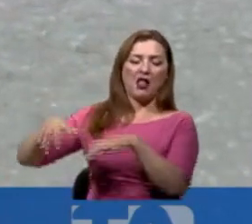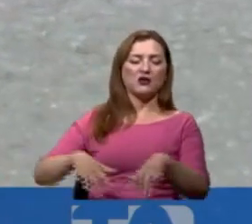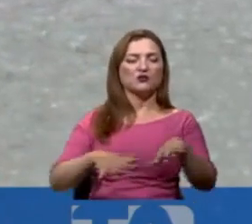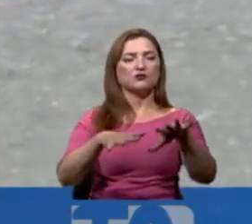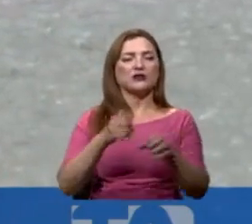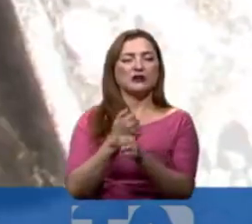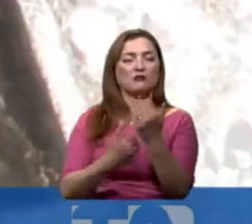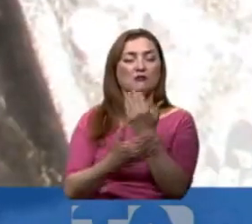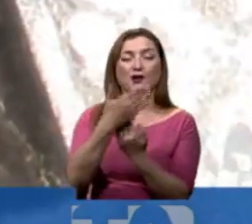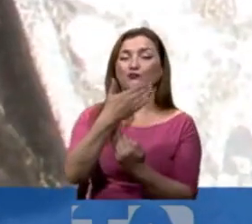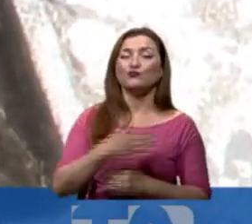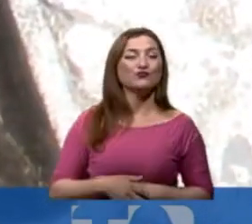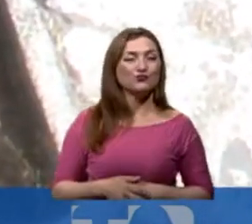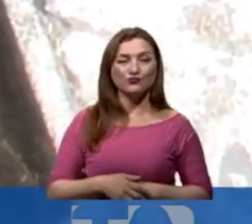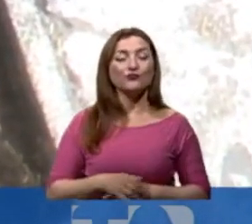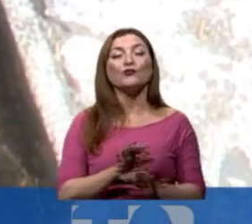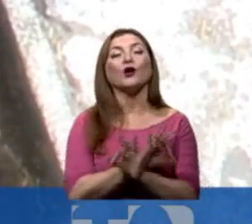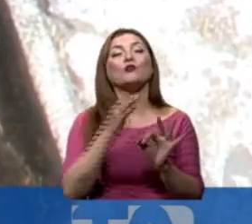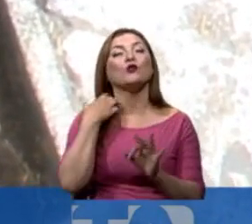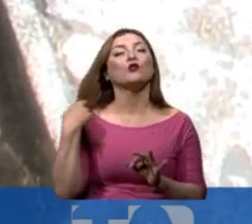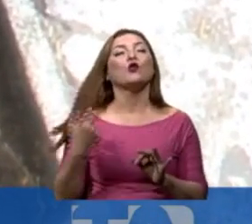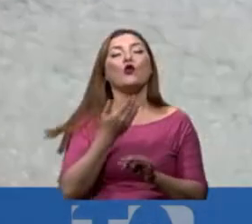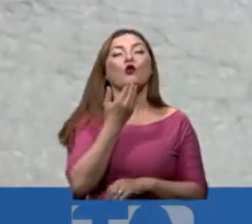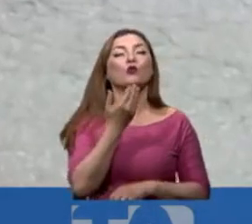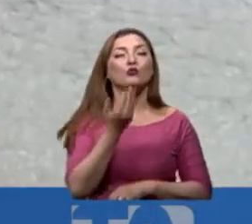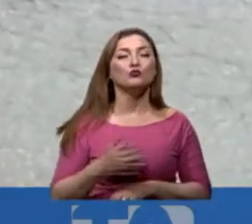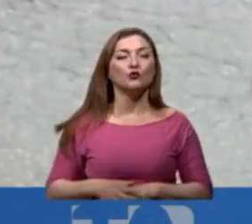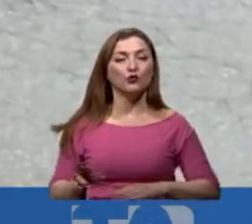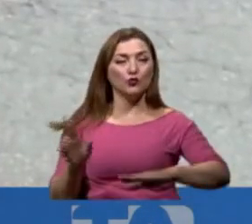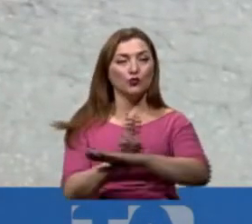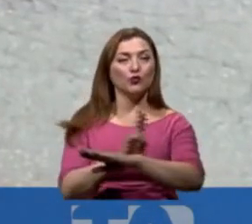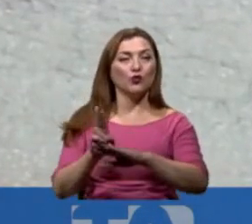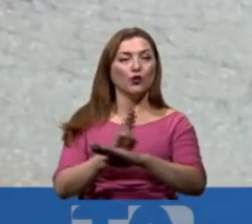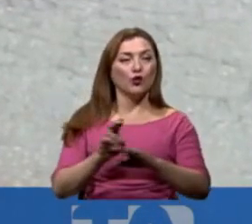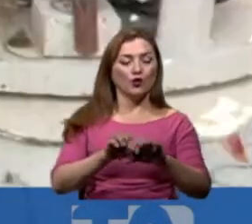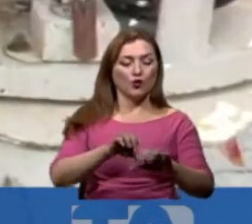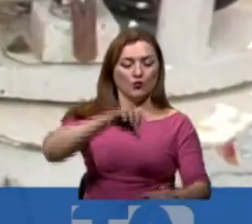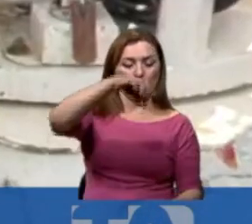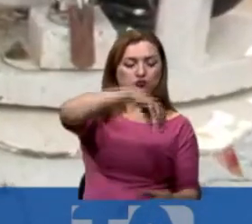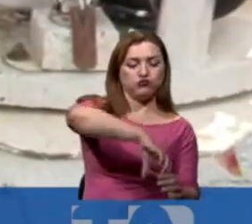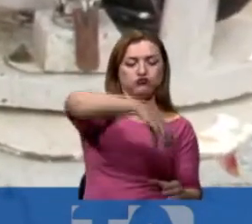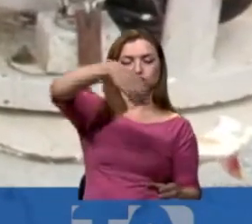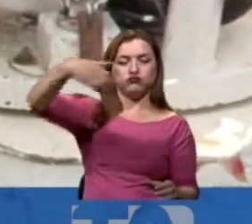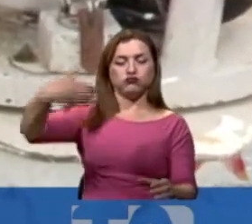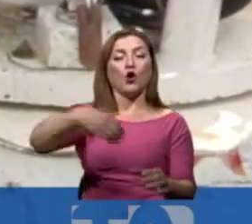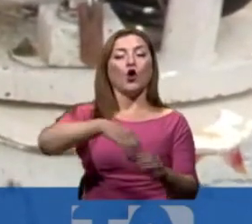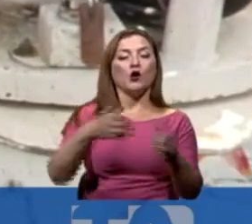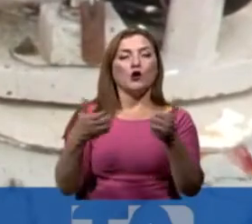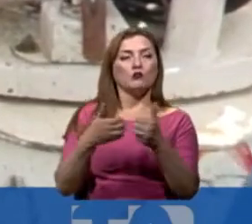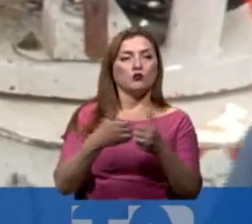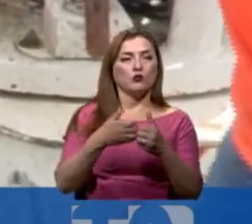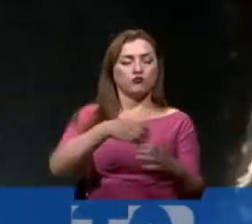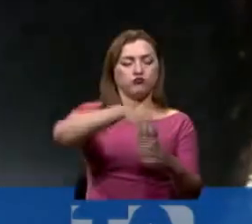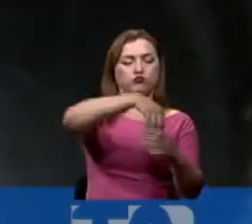es un trabajo fácil. Para realizar la limpieza de los sumideros, utilizan hidrosuccionadores. Esta es una máquina que